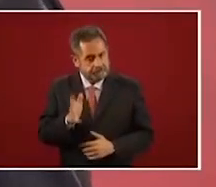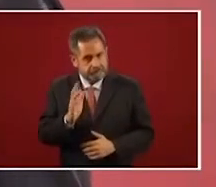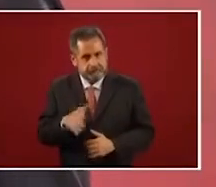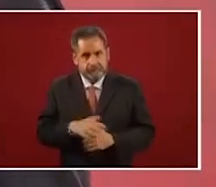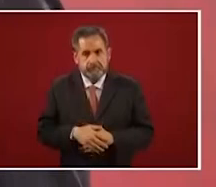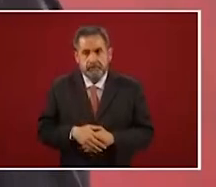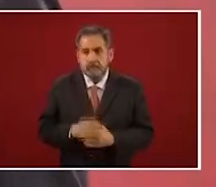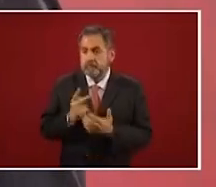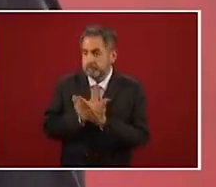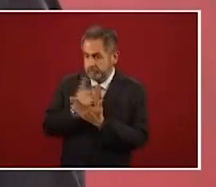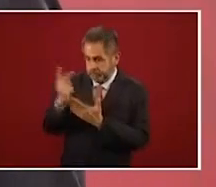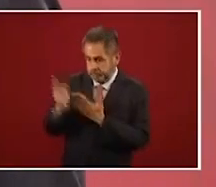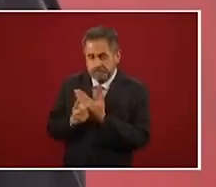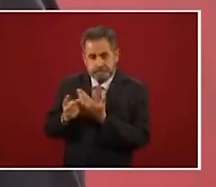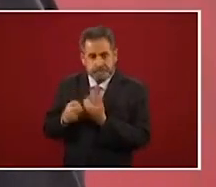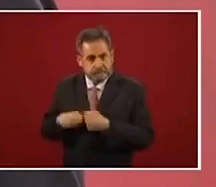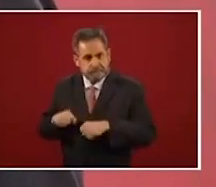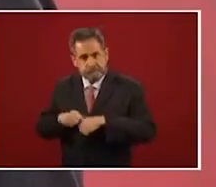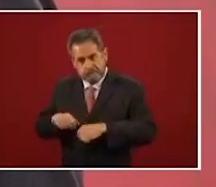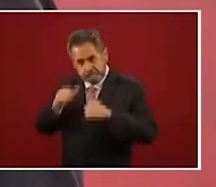Los programas sociales